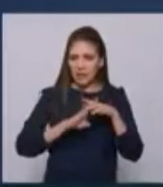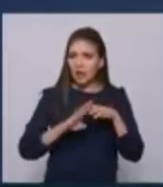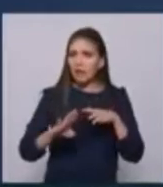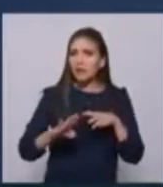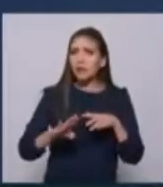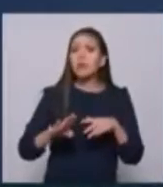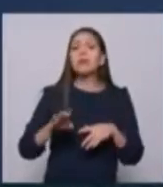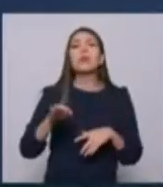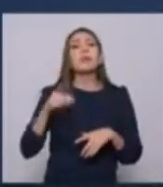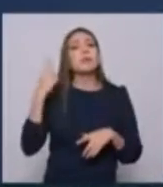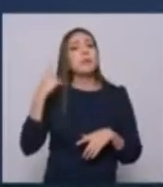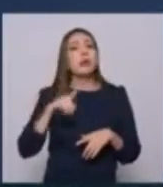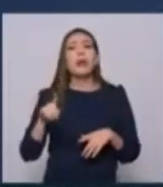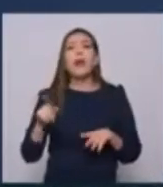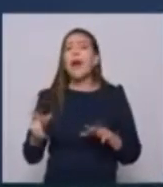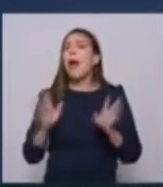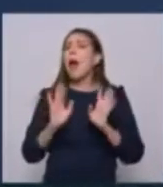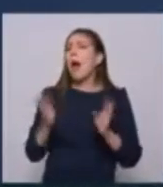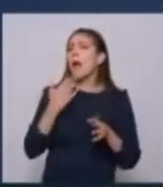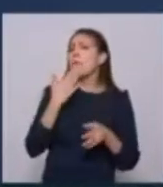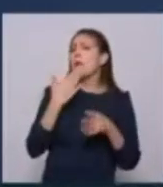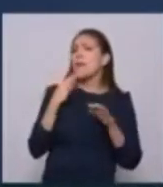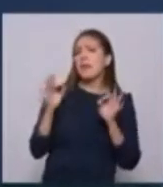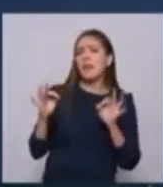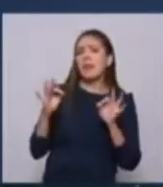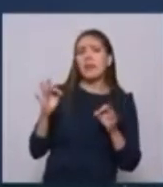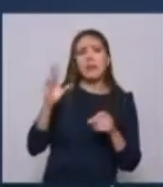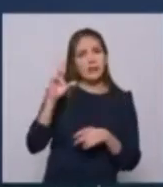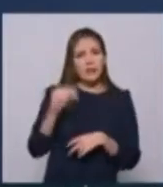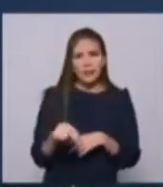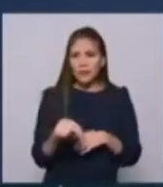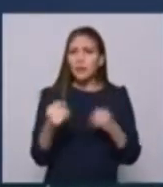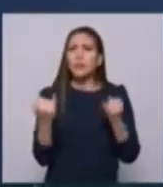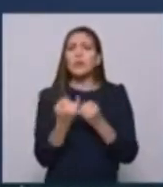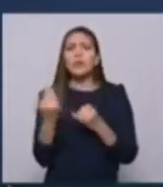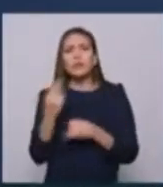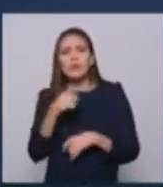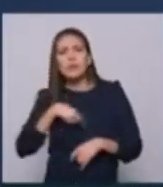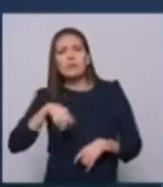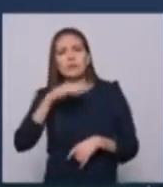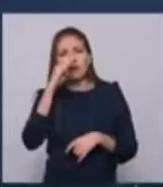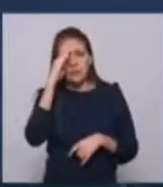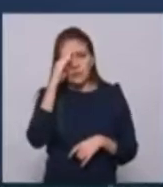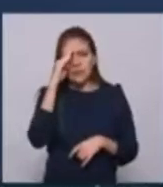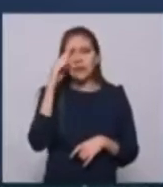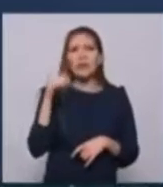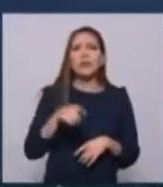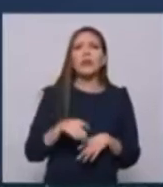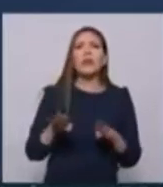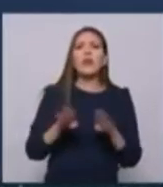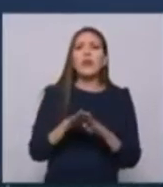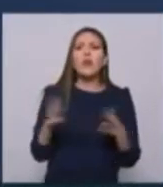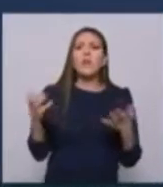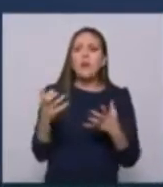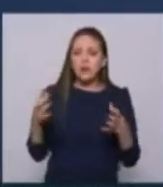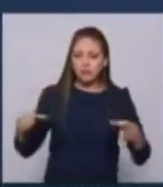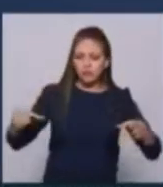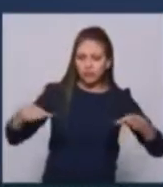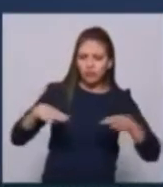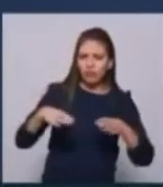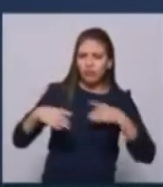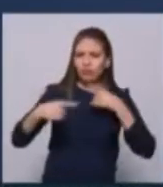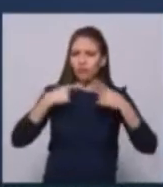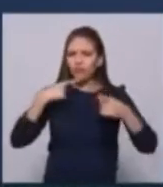no es suficiente. Tenemos que replantear si lo más sano no sería generar un consejo